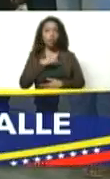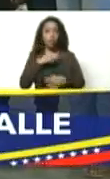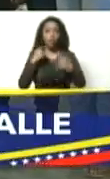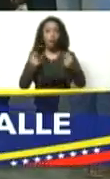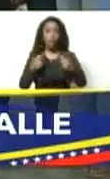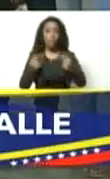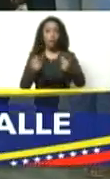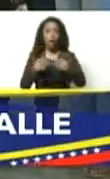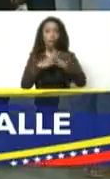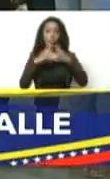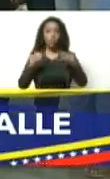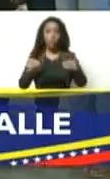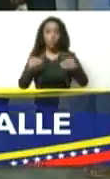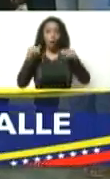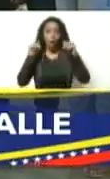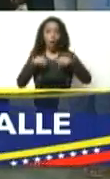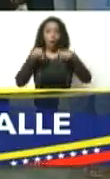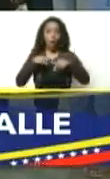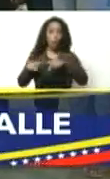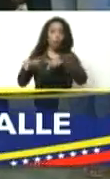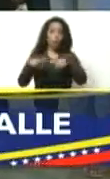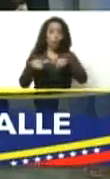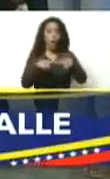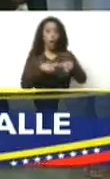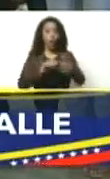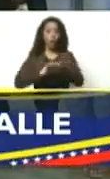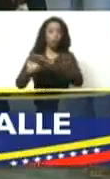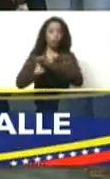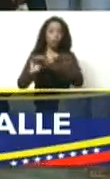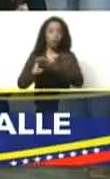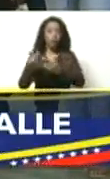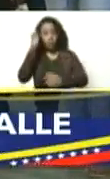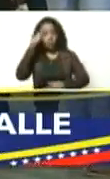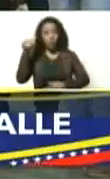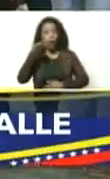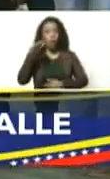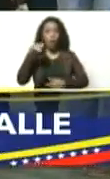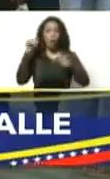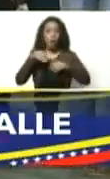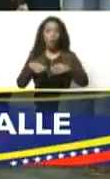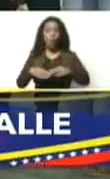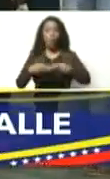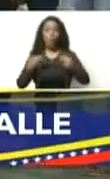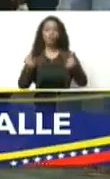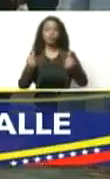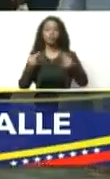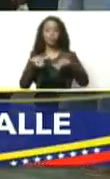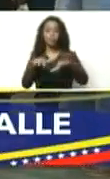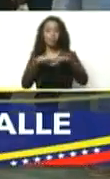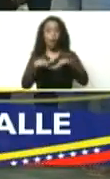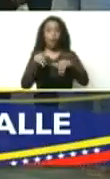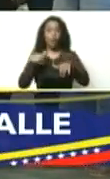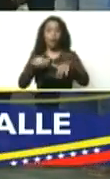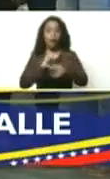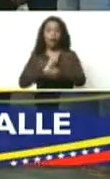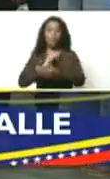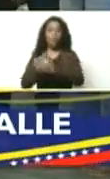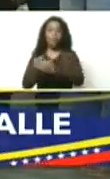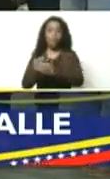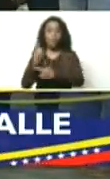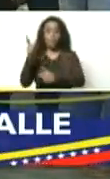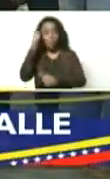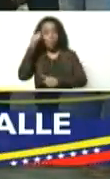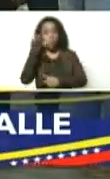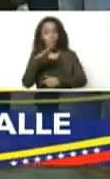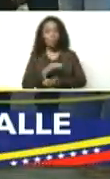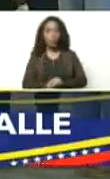en todos estos espacios recuperados por el pueblo, en estas transferencias que se van a hacer al